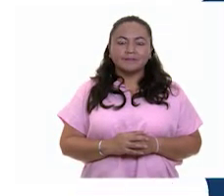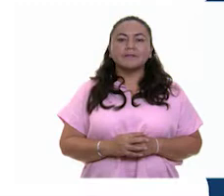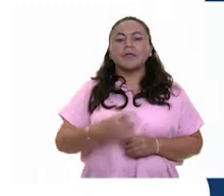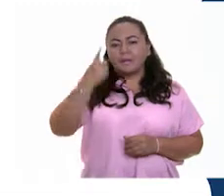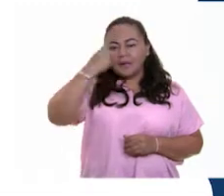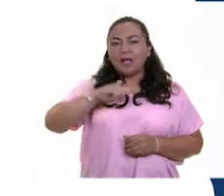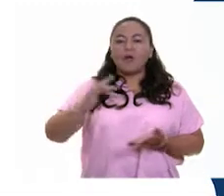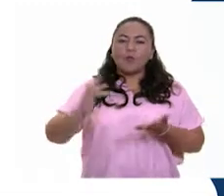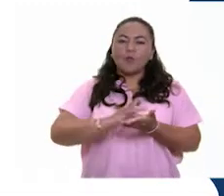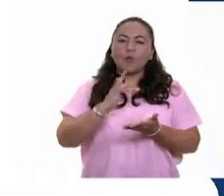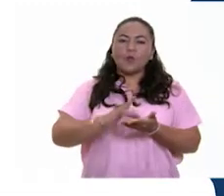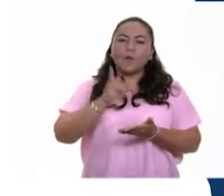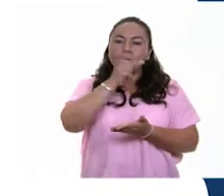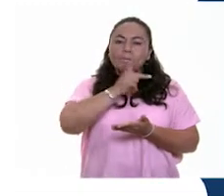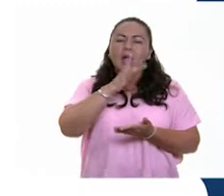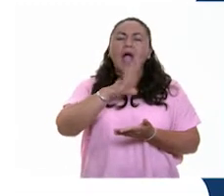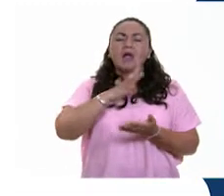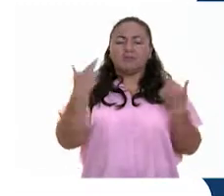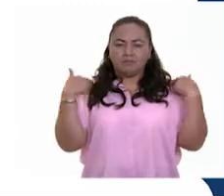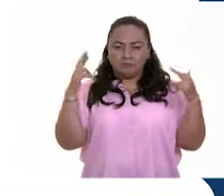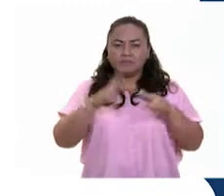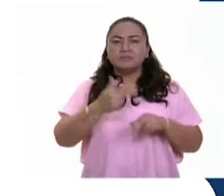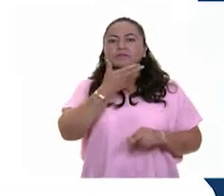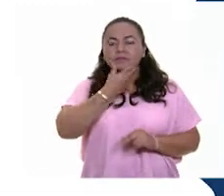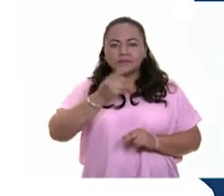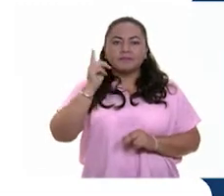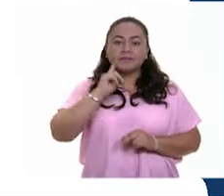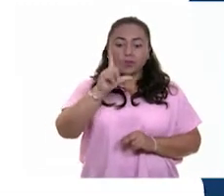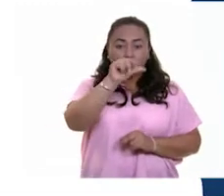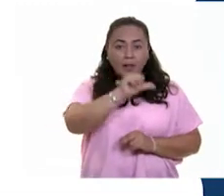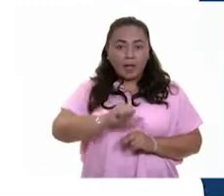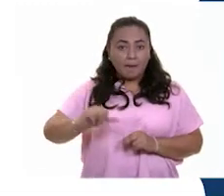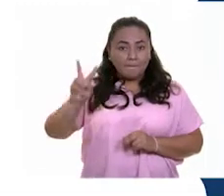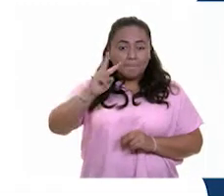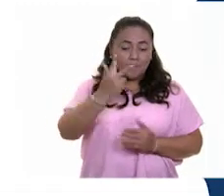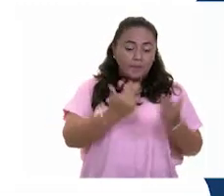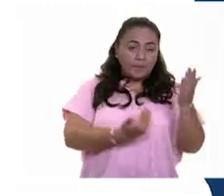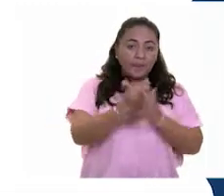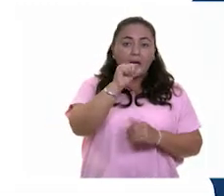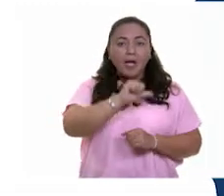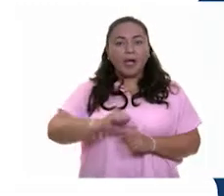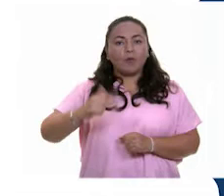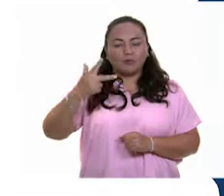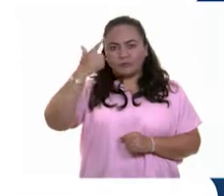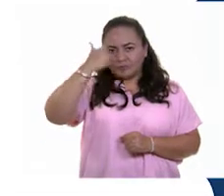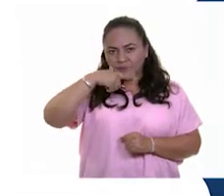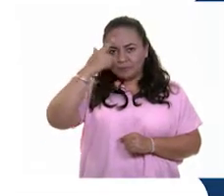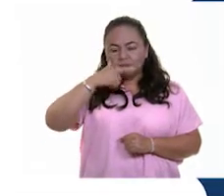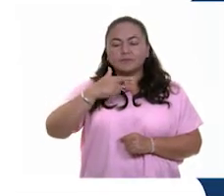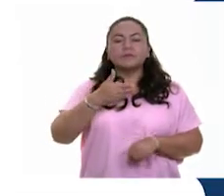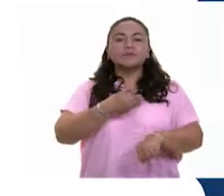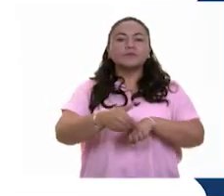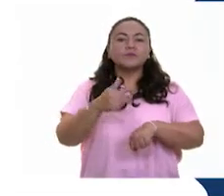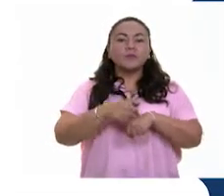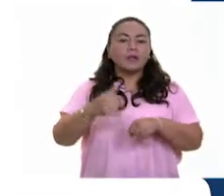Para apoyo pedagógico, hay maestras y maestros de lunes a viernes de 8 a 20 horas en el teléfono